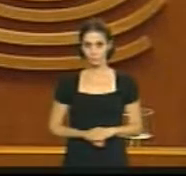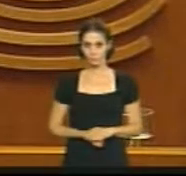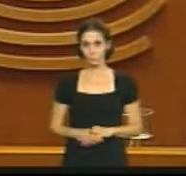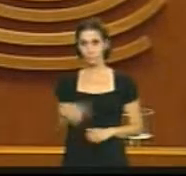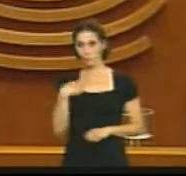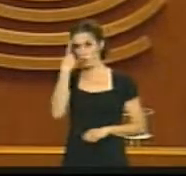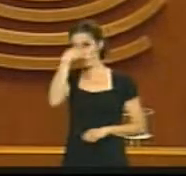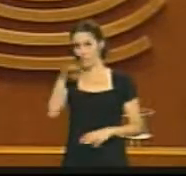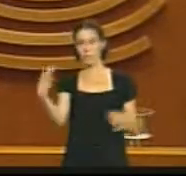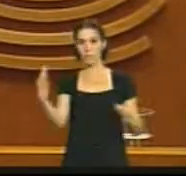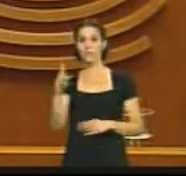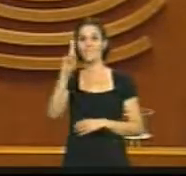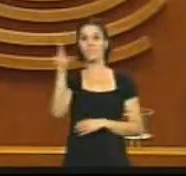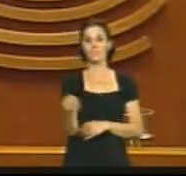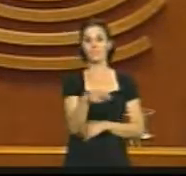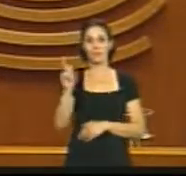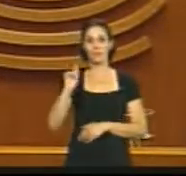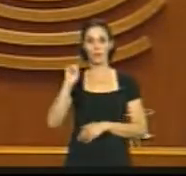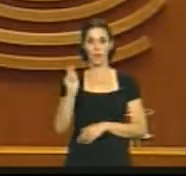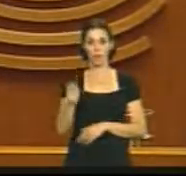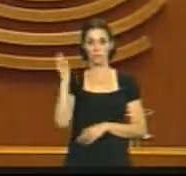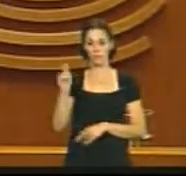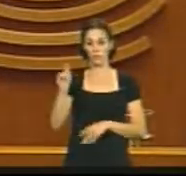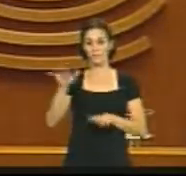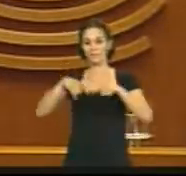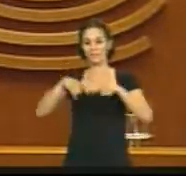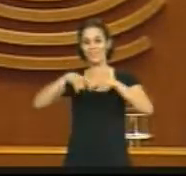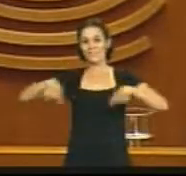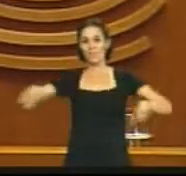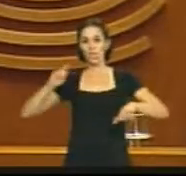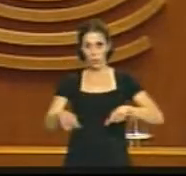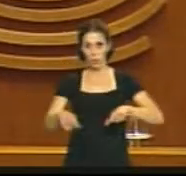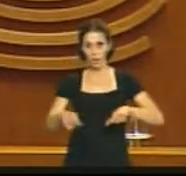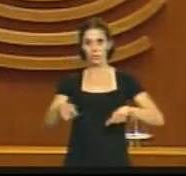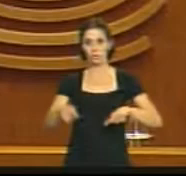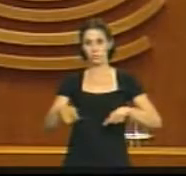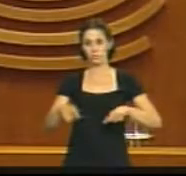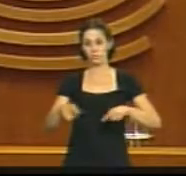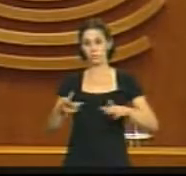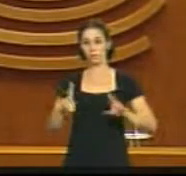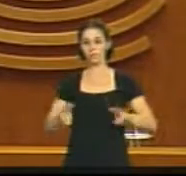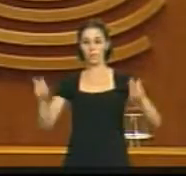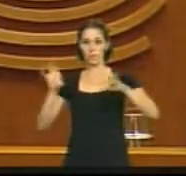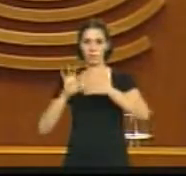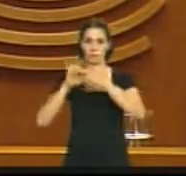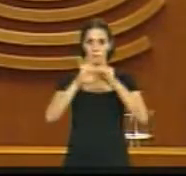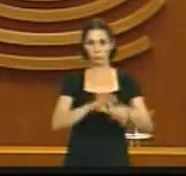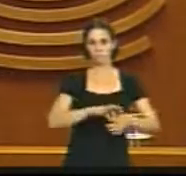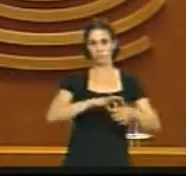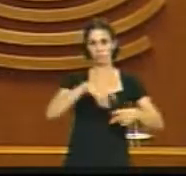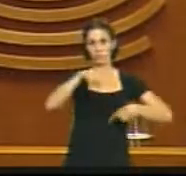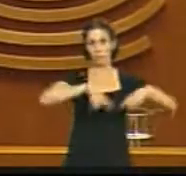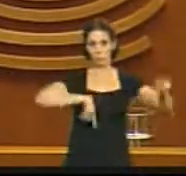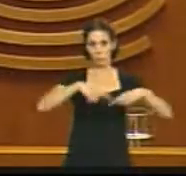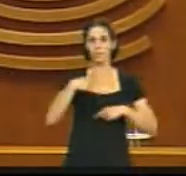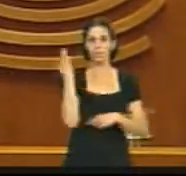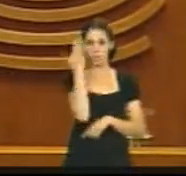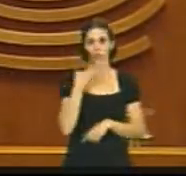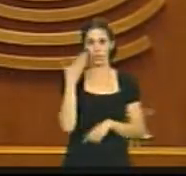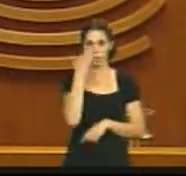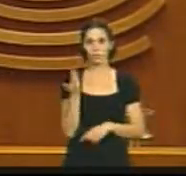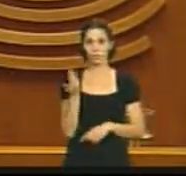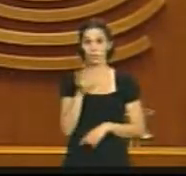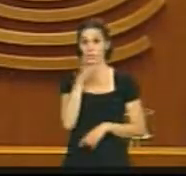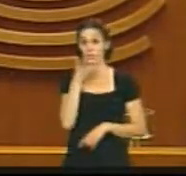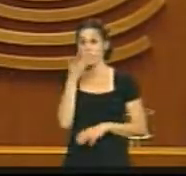Sé que se ha producido una sentencia del Tribunal Central Administrativo sobre el transporte escolar. Esto sitúa el escenario complicado, porque